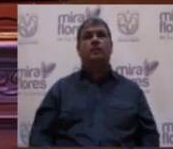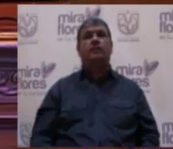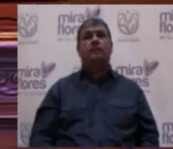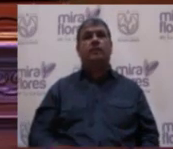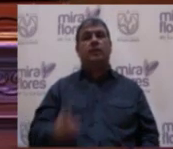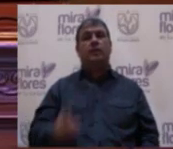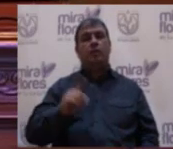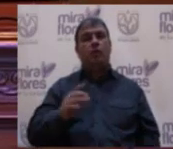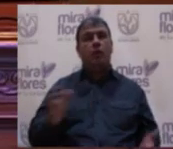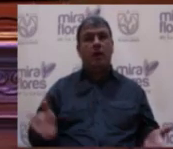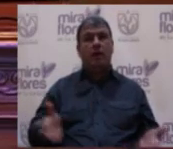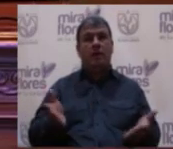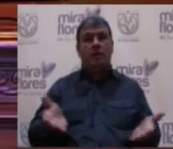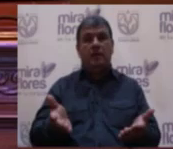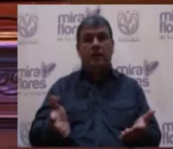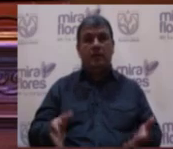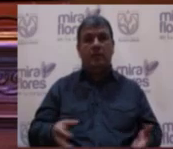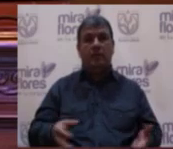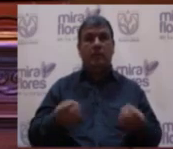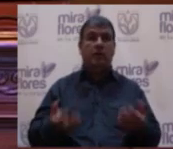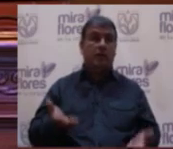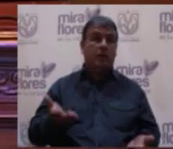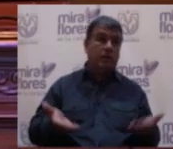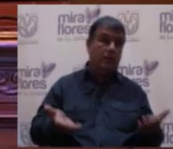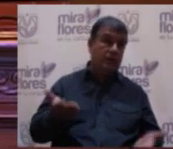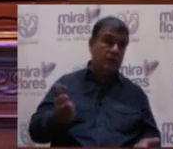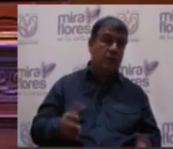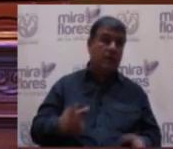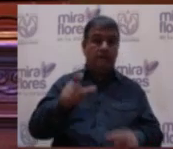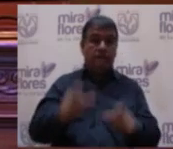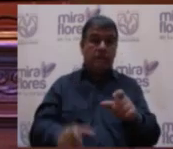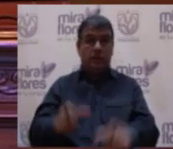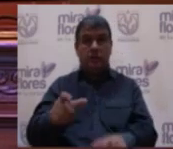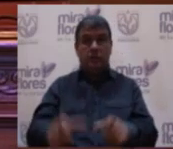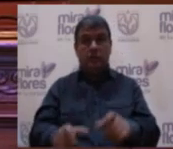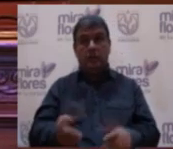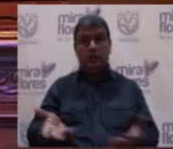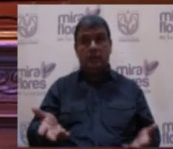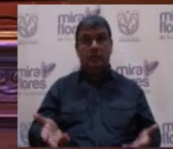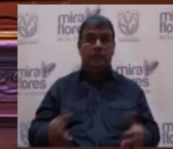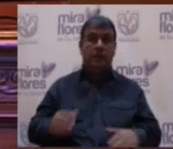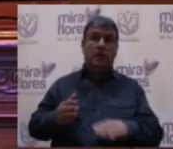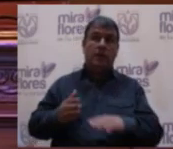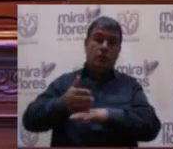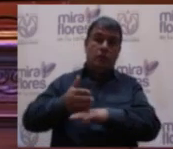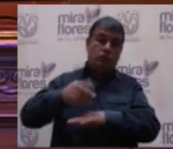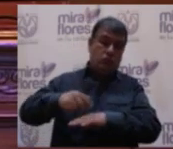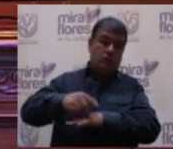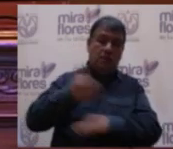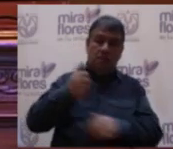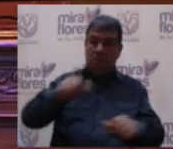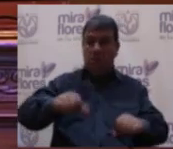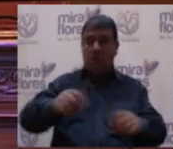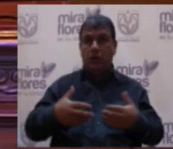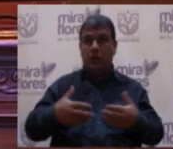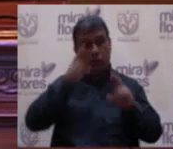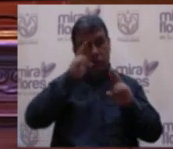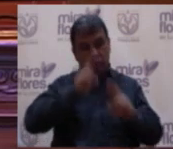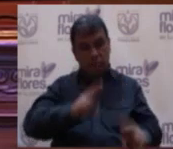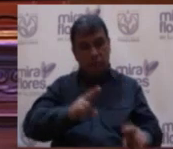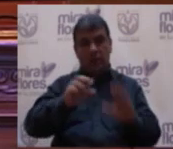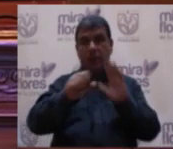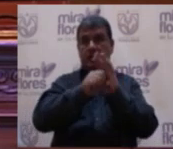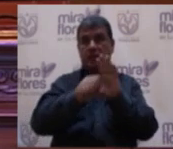no alentar tenerlo porque pueda haber alguna persona que cruce mal por una calle o que no sea respetuosa